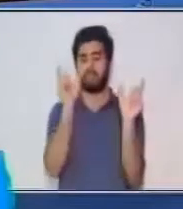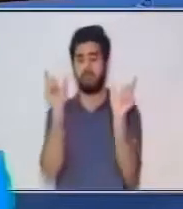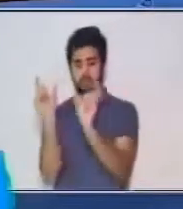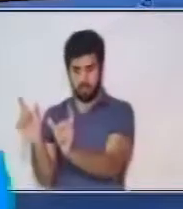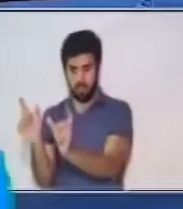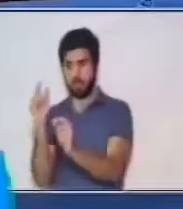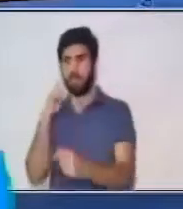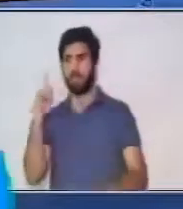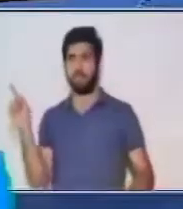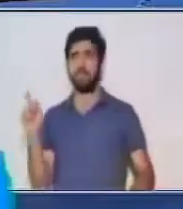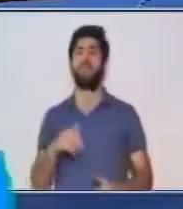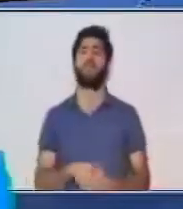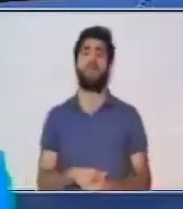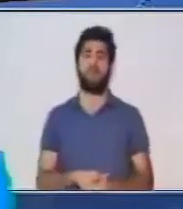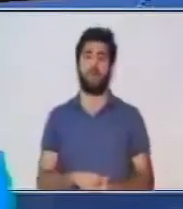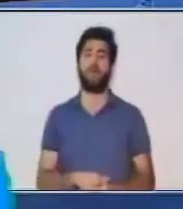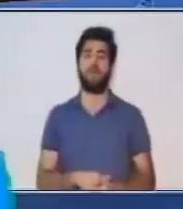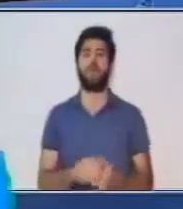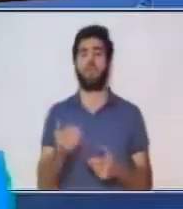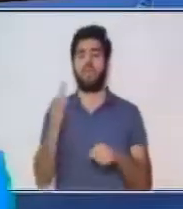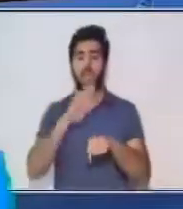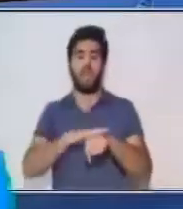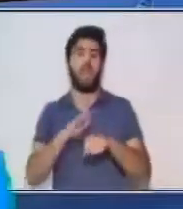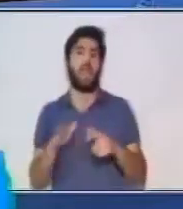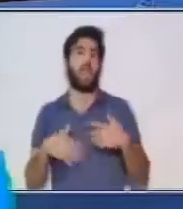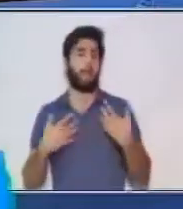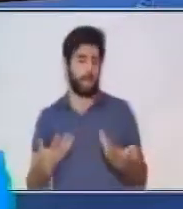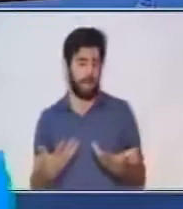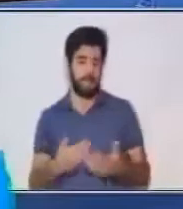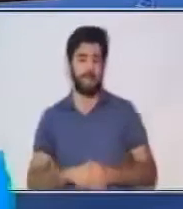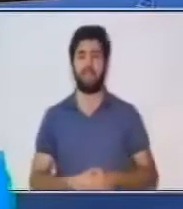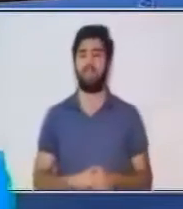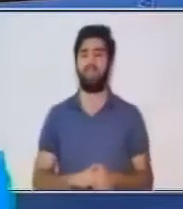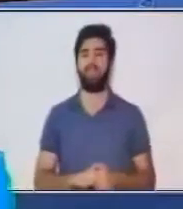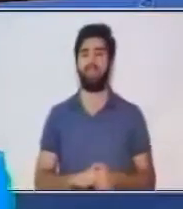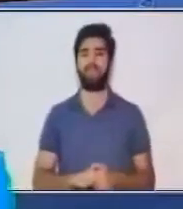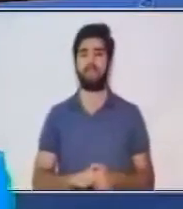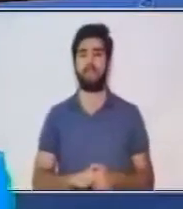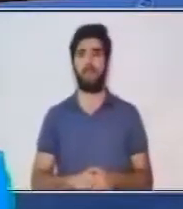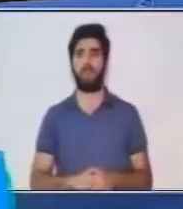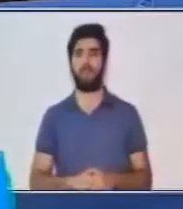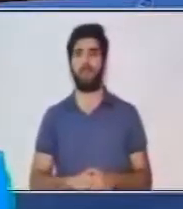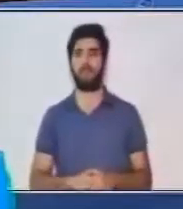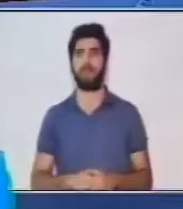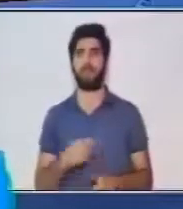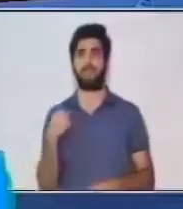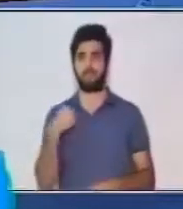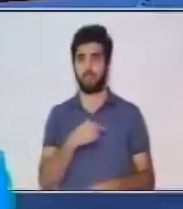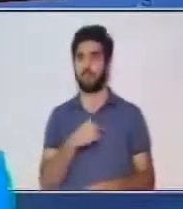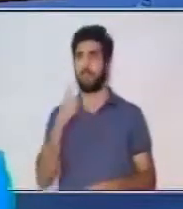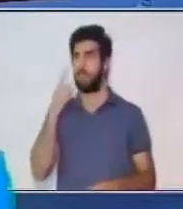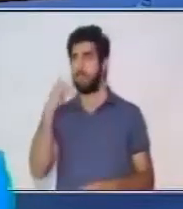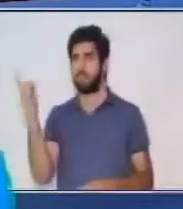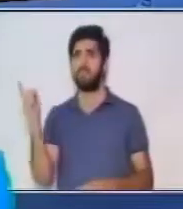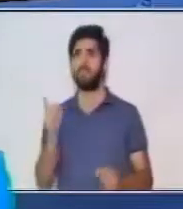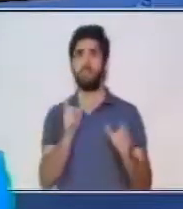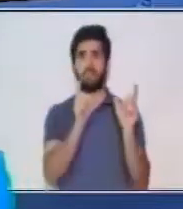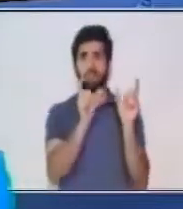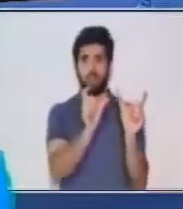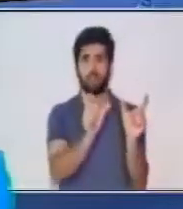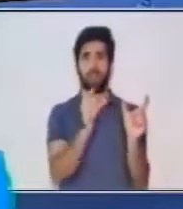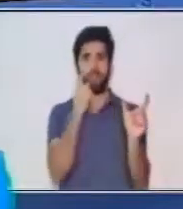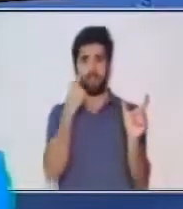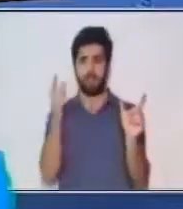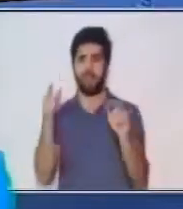cumplir estos dos binomios? Muy bien, observamos que en el término de en medio hay un